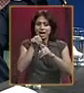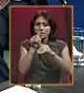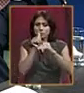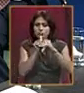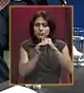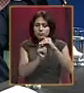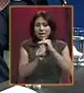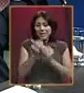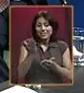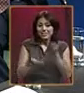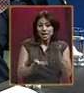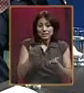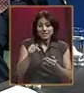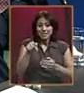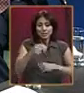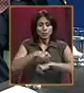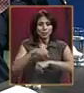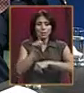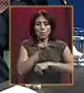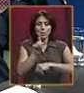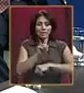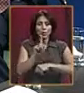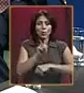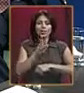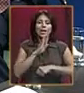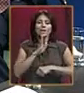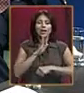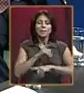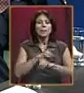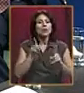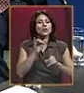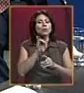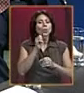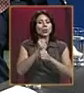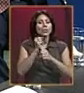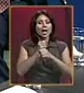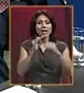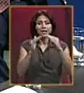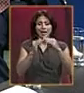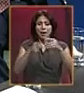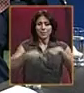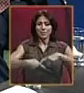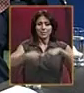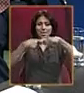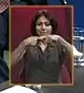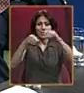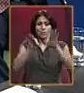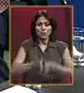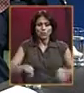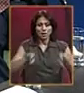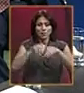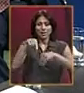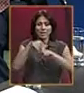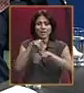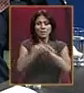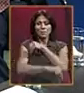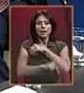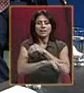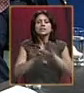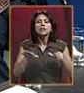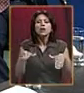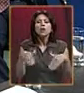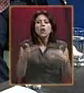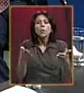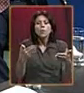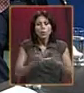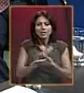este el momento de entrar en él, pero que sí queda como una tarea pendiente fundamental en el país, y es cómo modernizar, agilizar